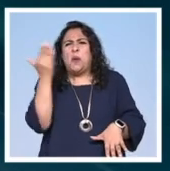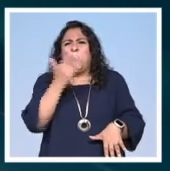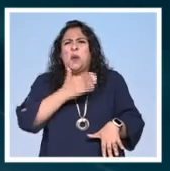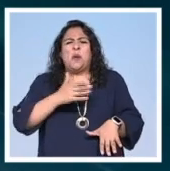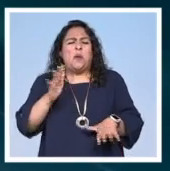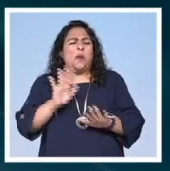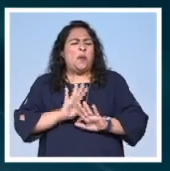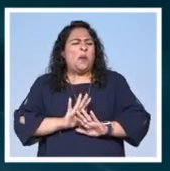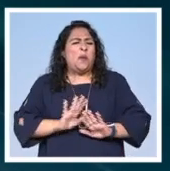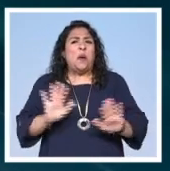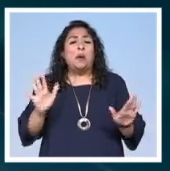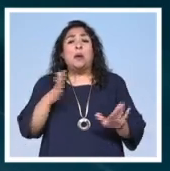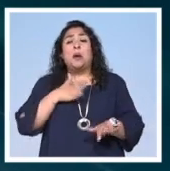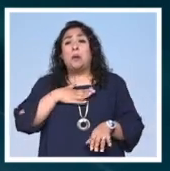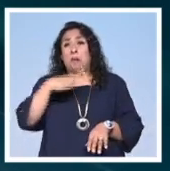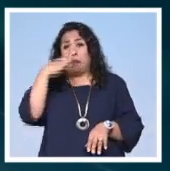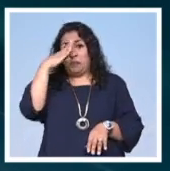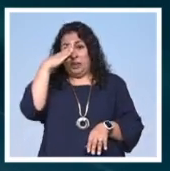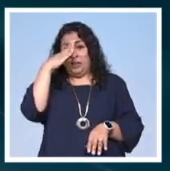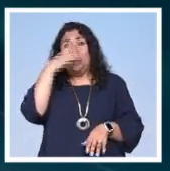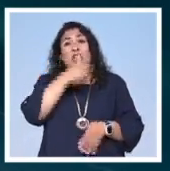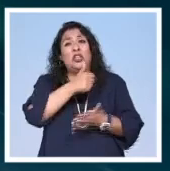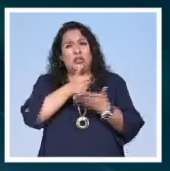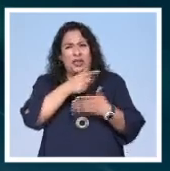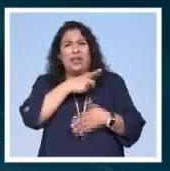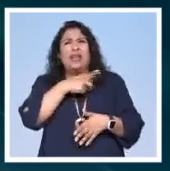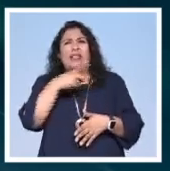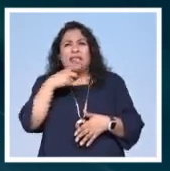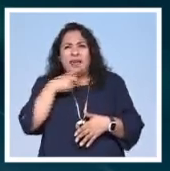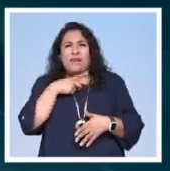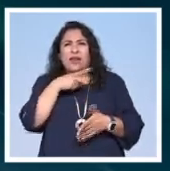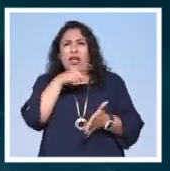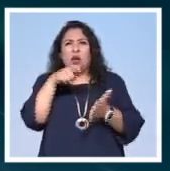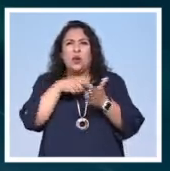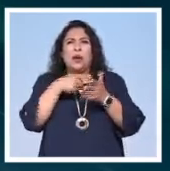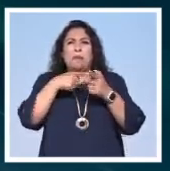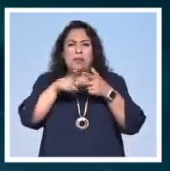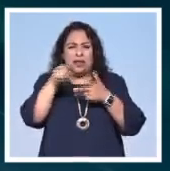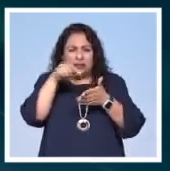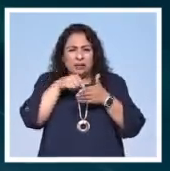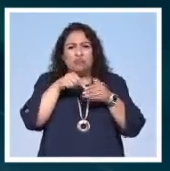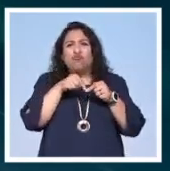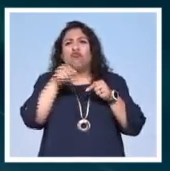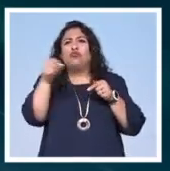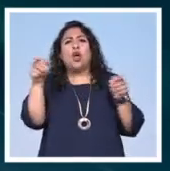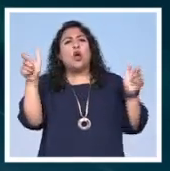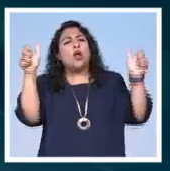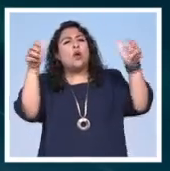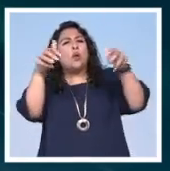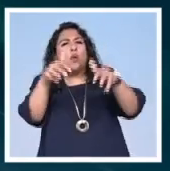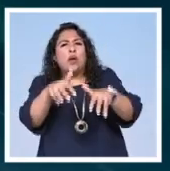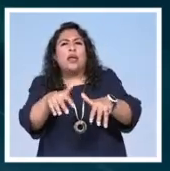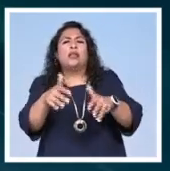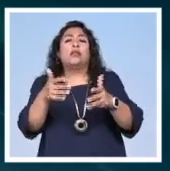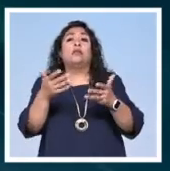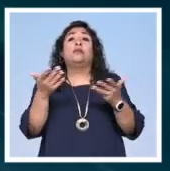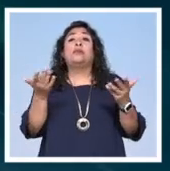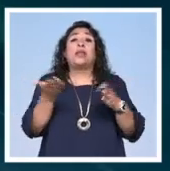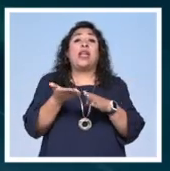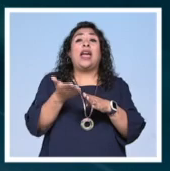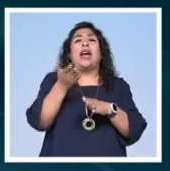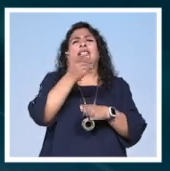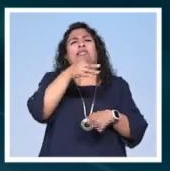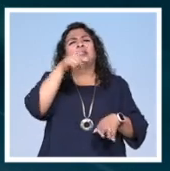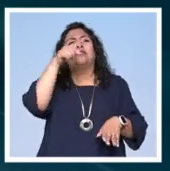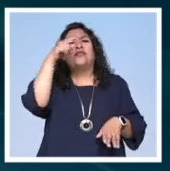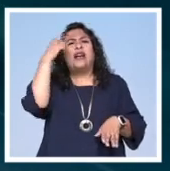horror Yo pienso que la ciudad debe tener sus puntos de partida sus puntos de encuentro sus faros antes era